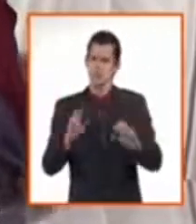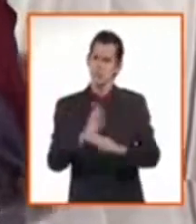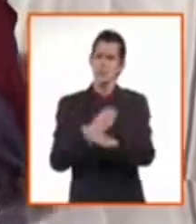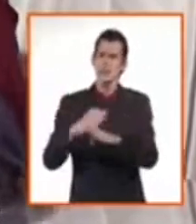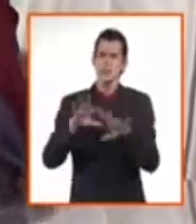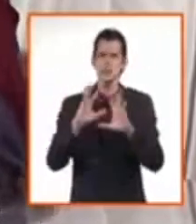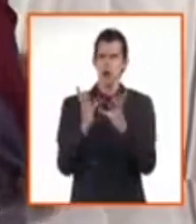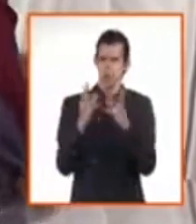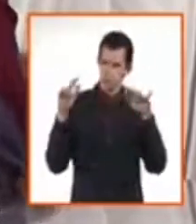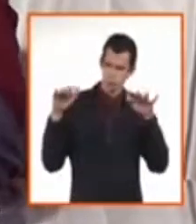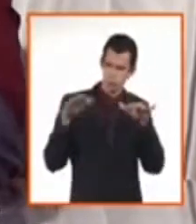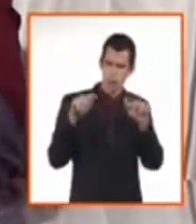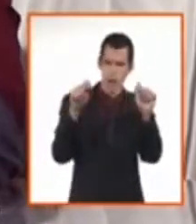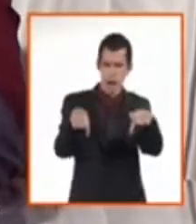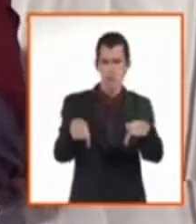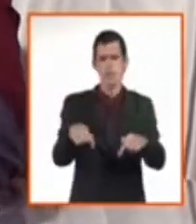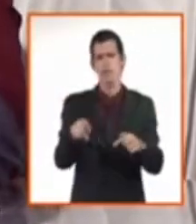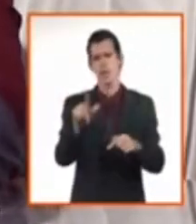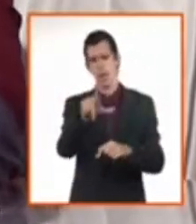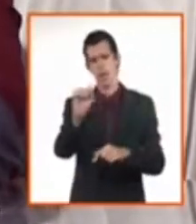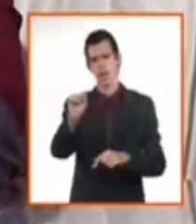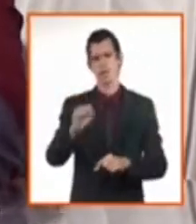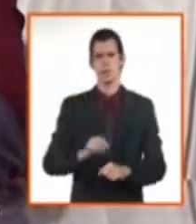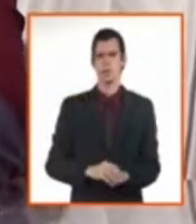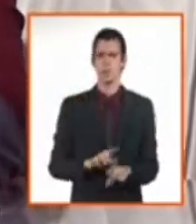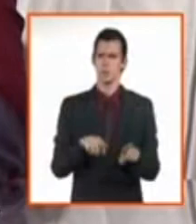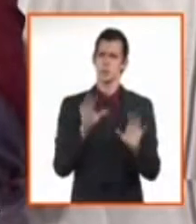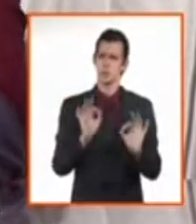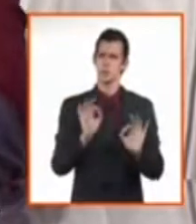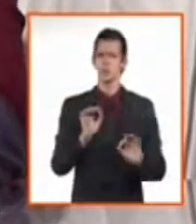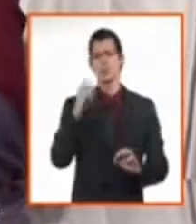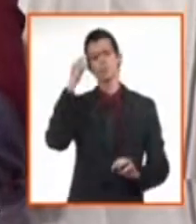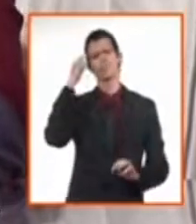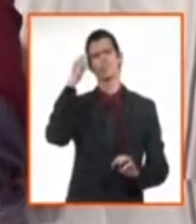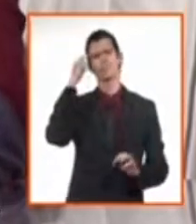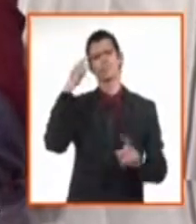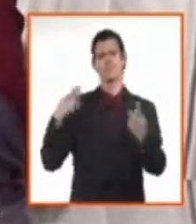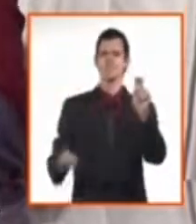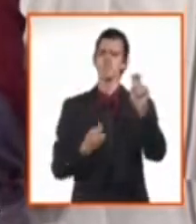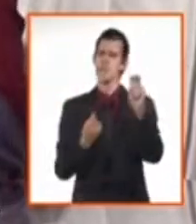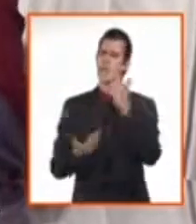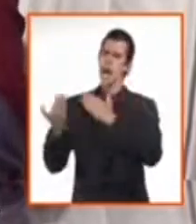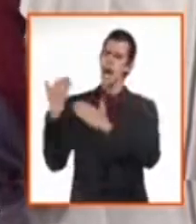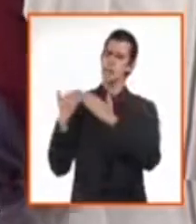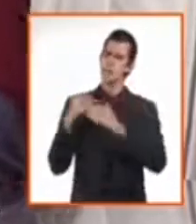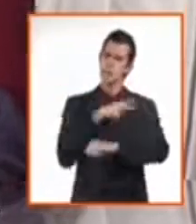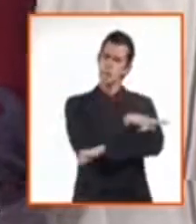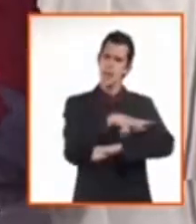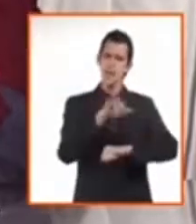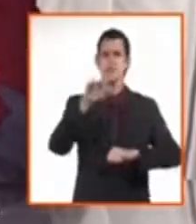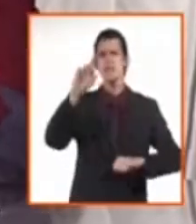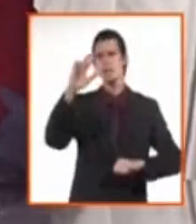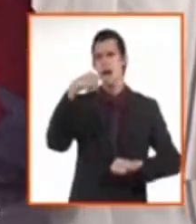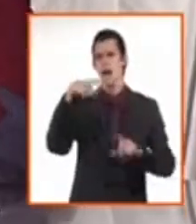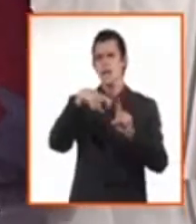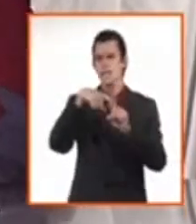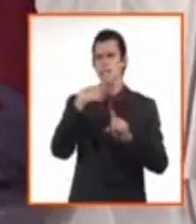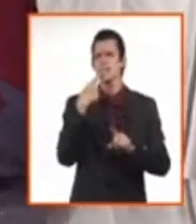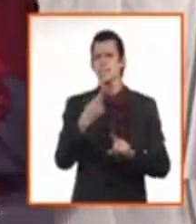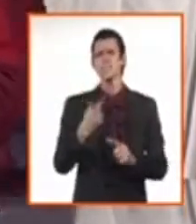en medio oriente hablaban de que eeuu nunca había sabido aprovechar su cara